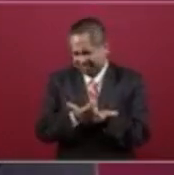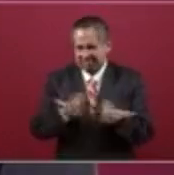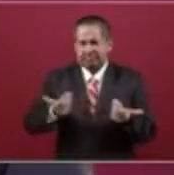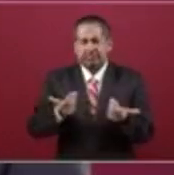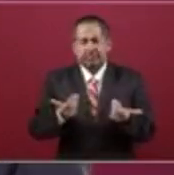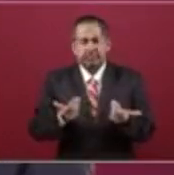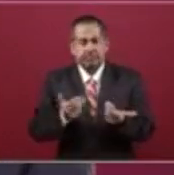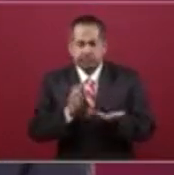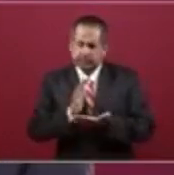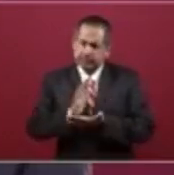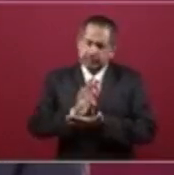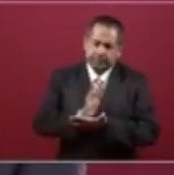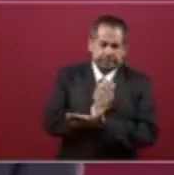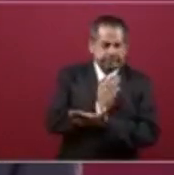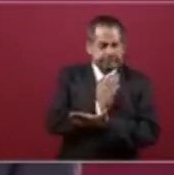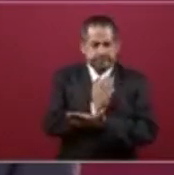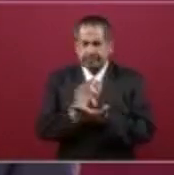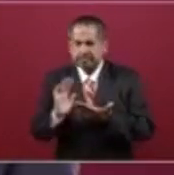lo